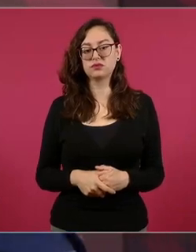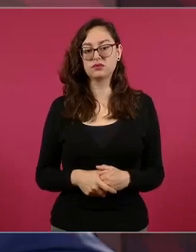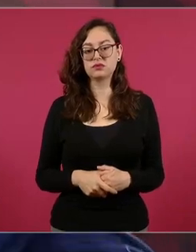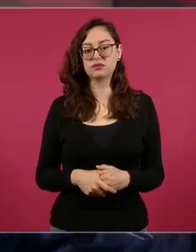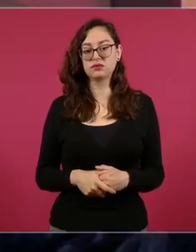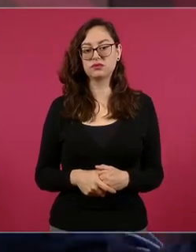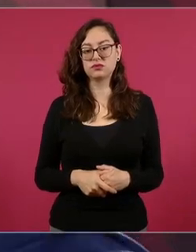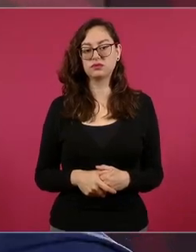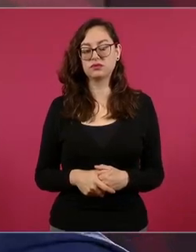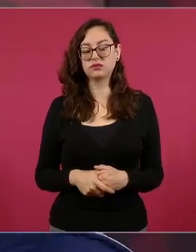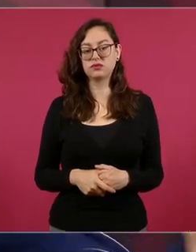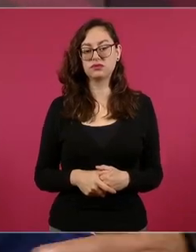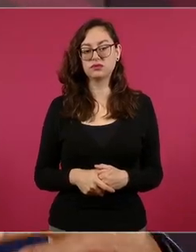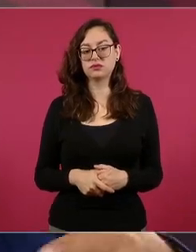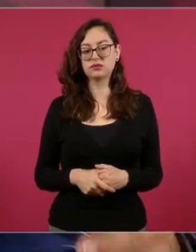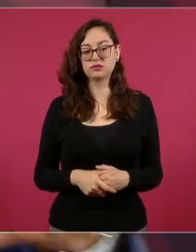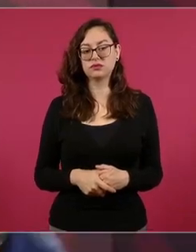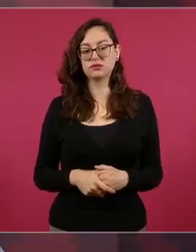Pero